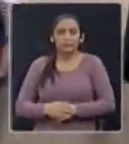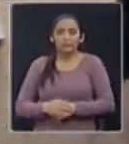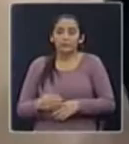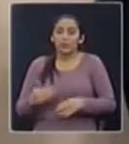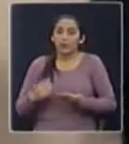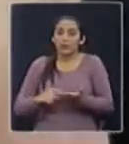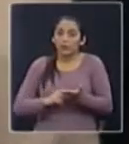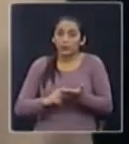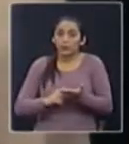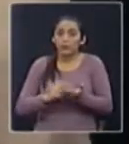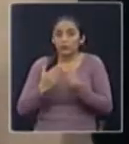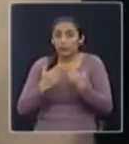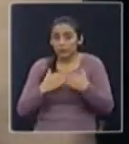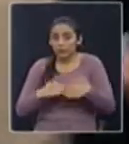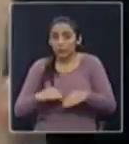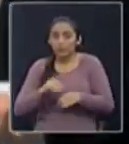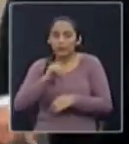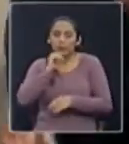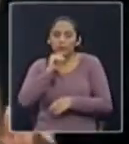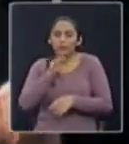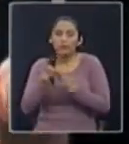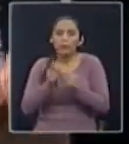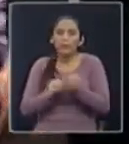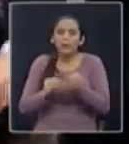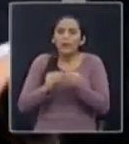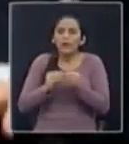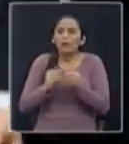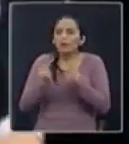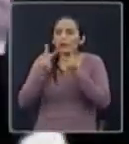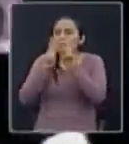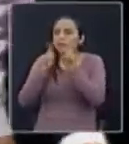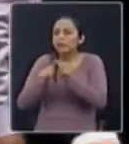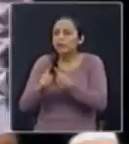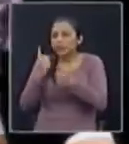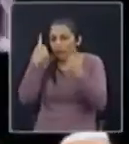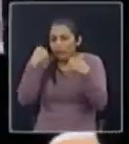conjunto tanto la ANT y ATM. Gilena Perlaza, Telerama Noticias.